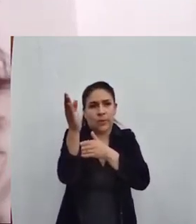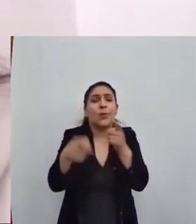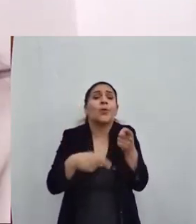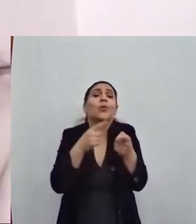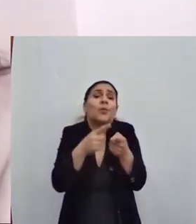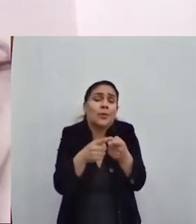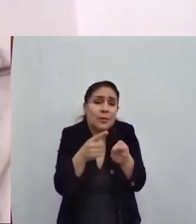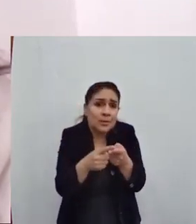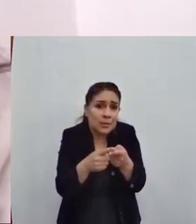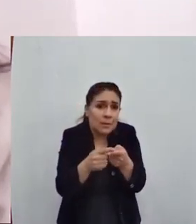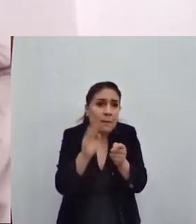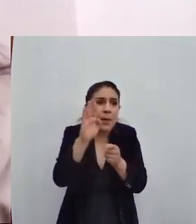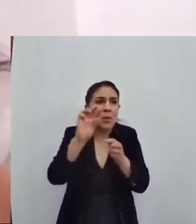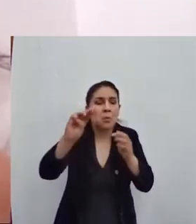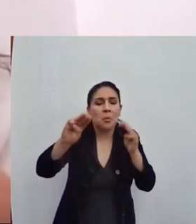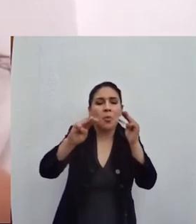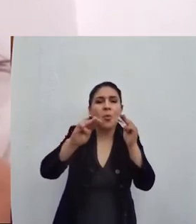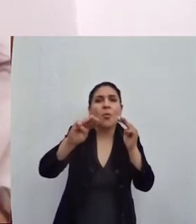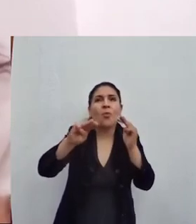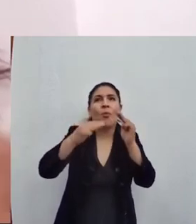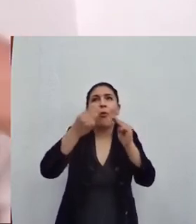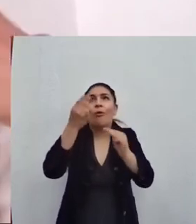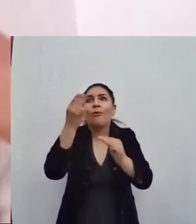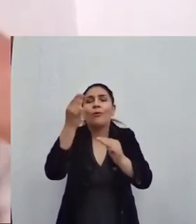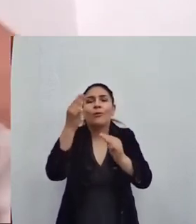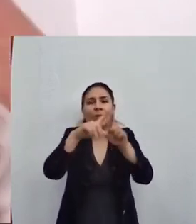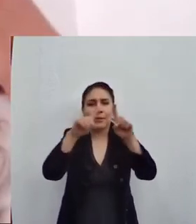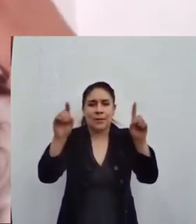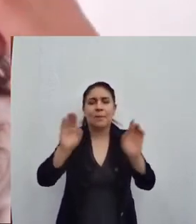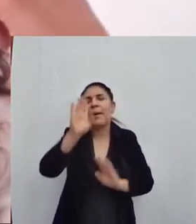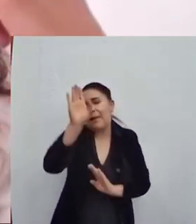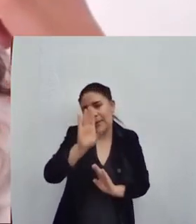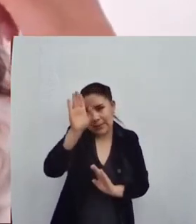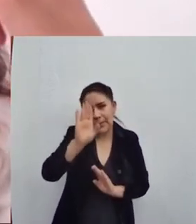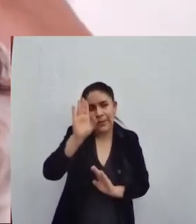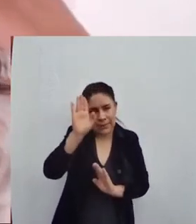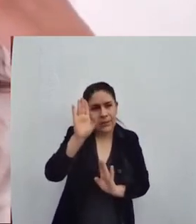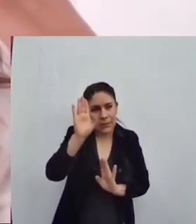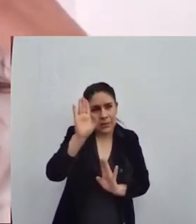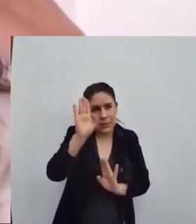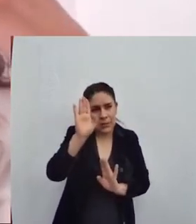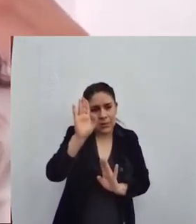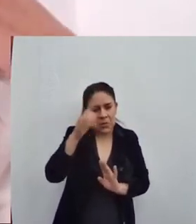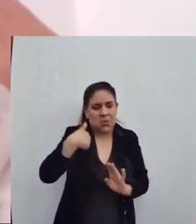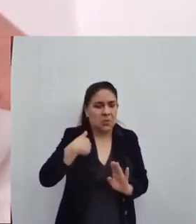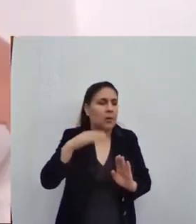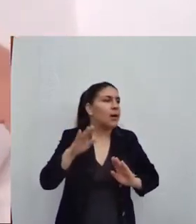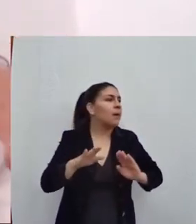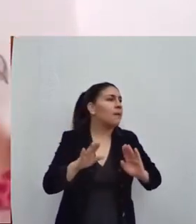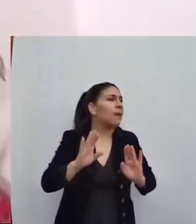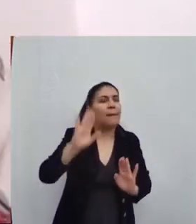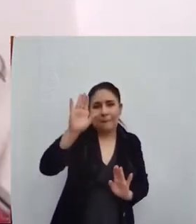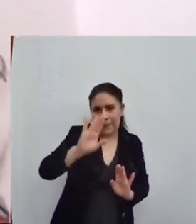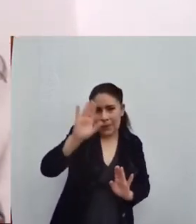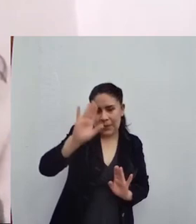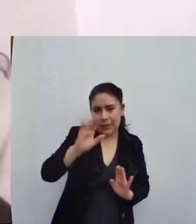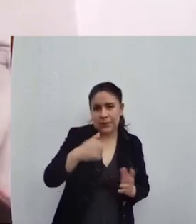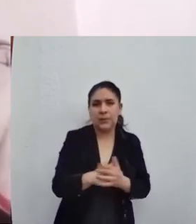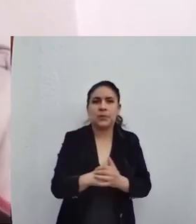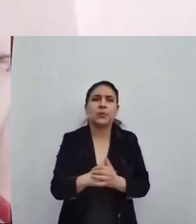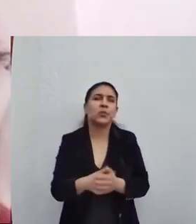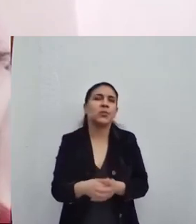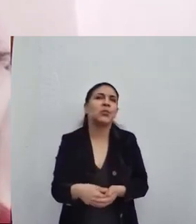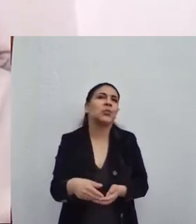entras a otro mundo y de repente hablamos y escucho esos diálogos tan bonitos que se escuchan,